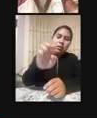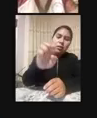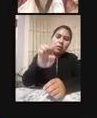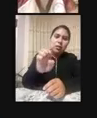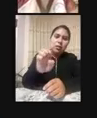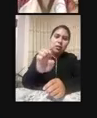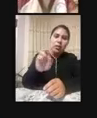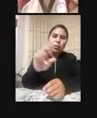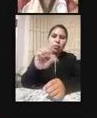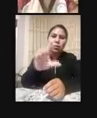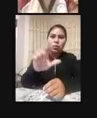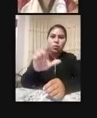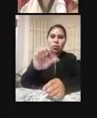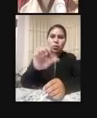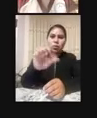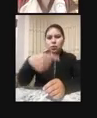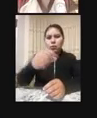Siguiente.